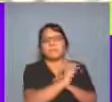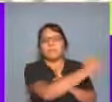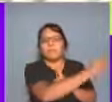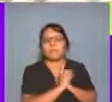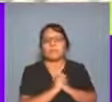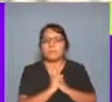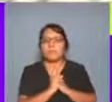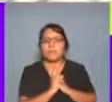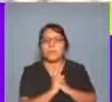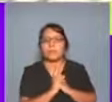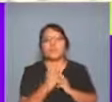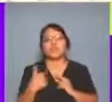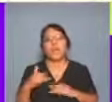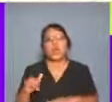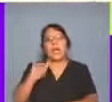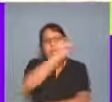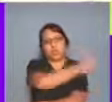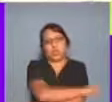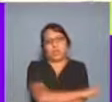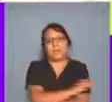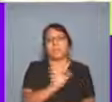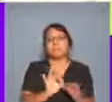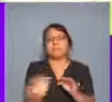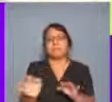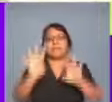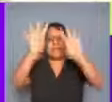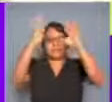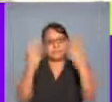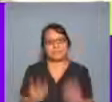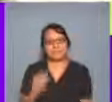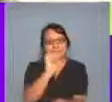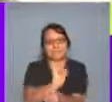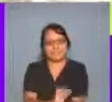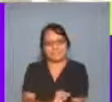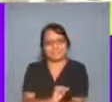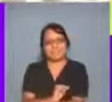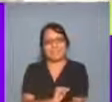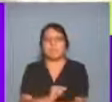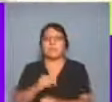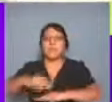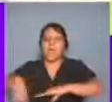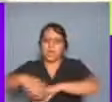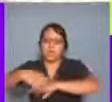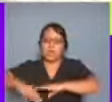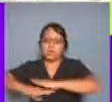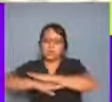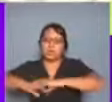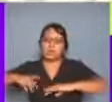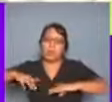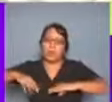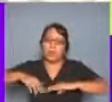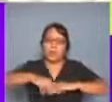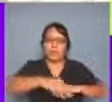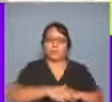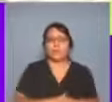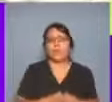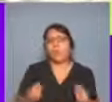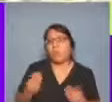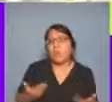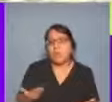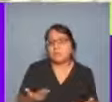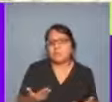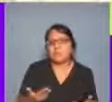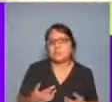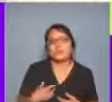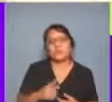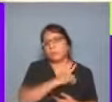pregunto aled alto comedero cerca de la penitenciar nos bamos una ruta y caminamos todos hasta abajo y estos días cómo estuvo haciendo que no hubo Cole